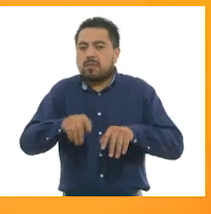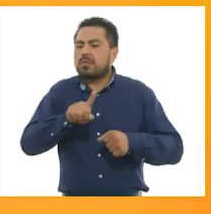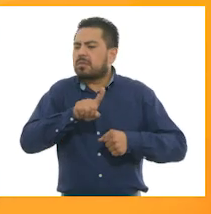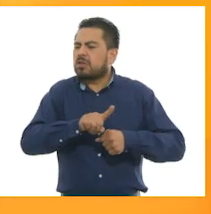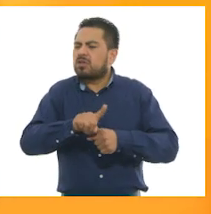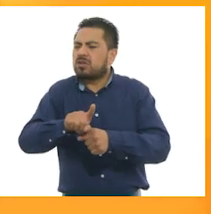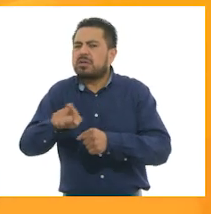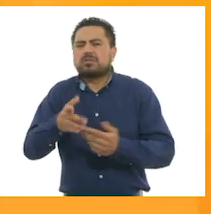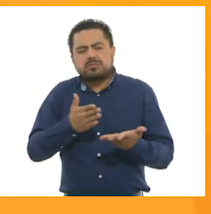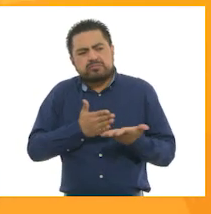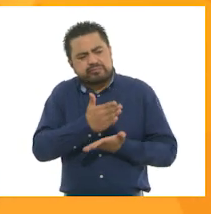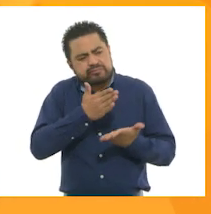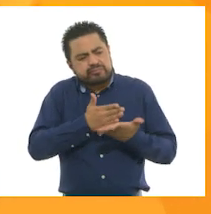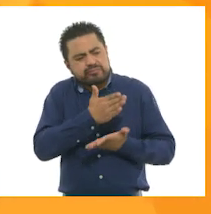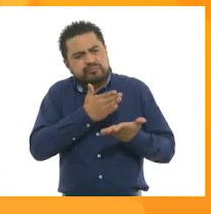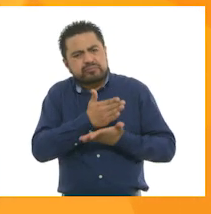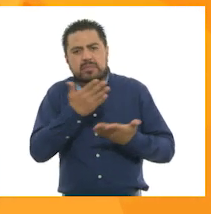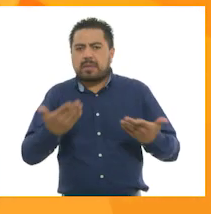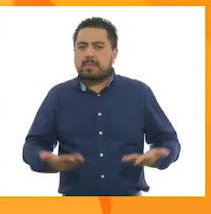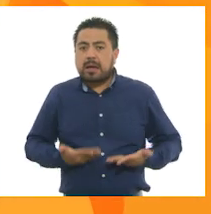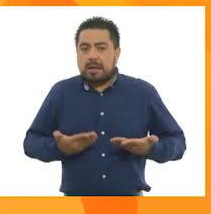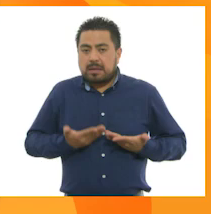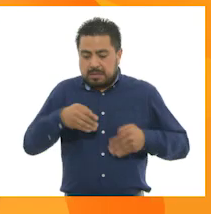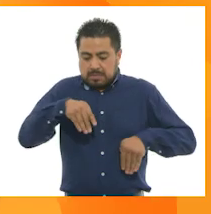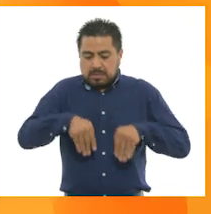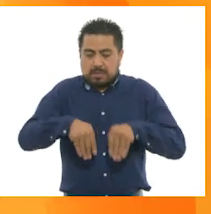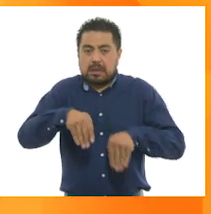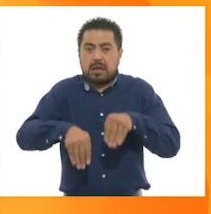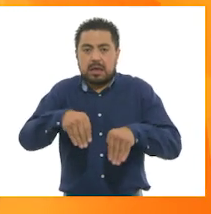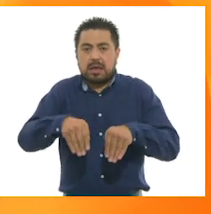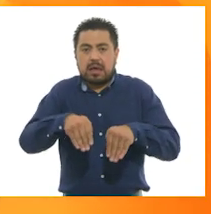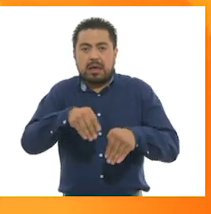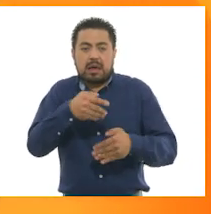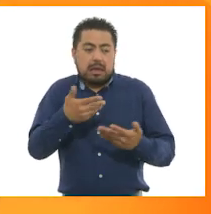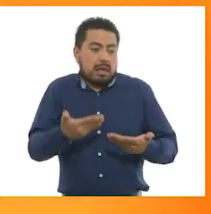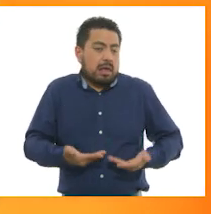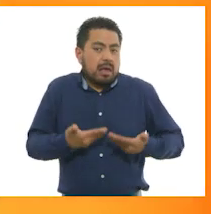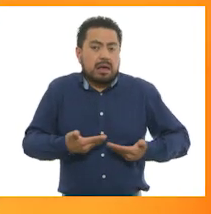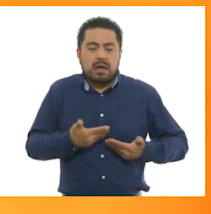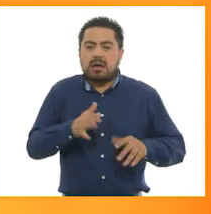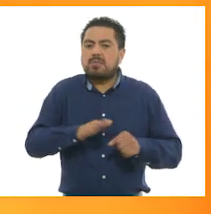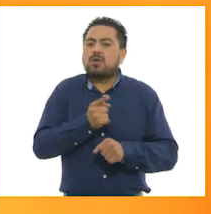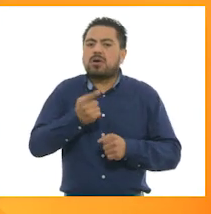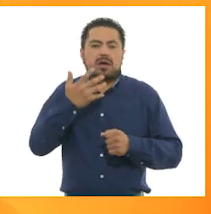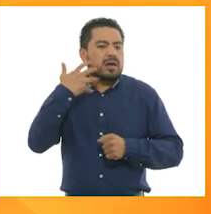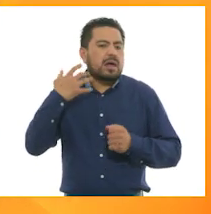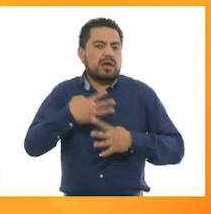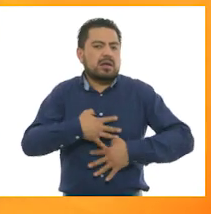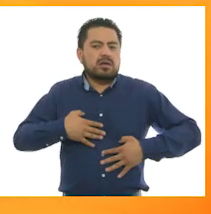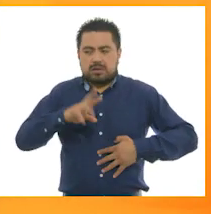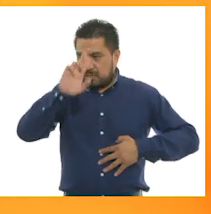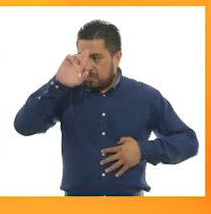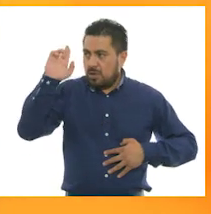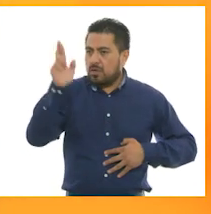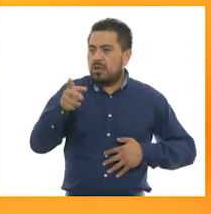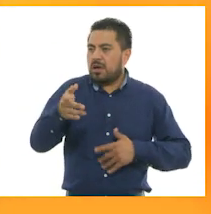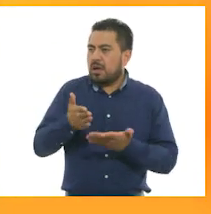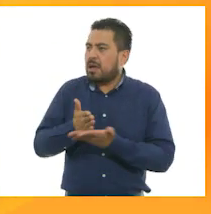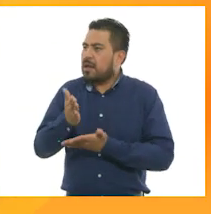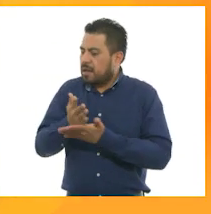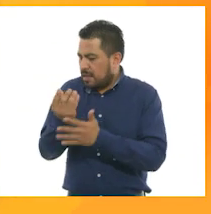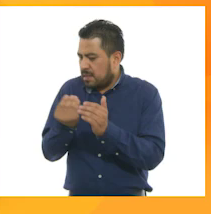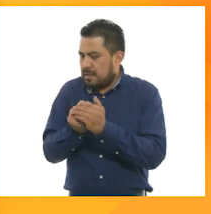Max acudía a la academia de ballet. No iba a bailar, ya que los tigres tenían prohibido ir a las